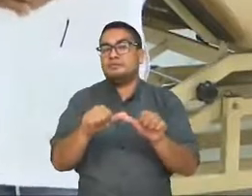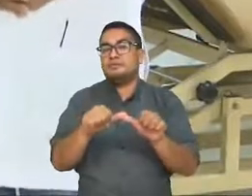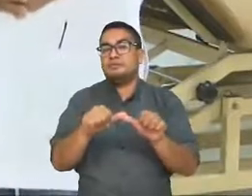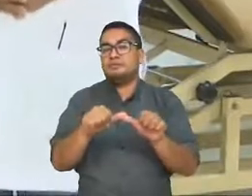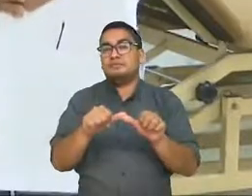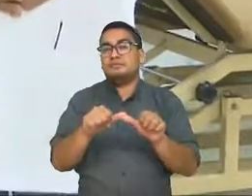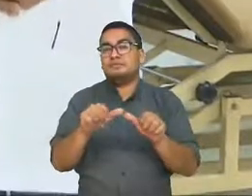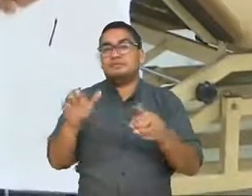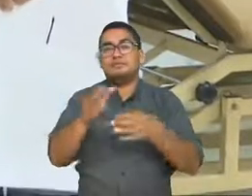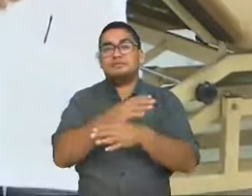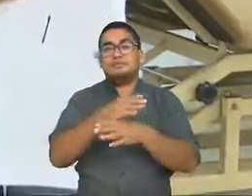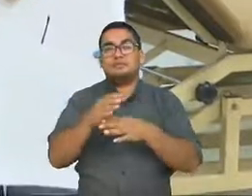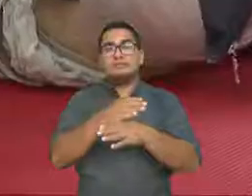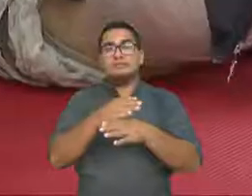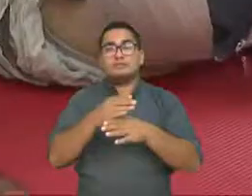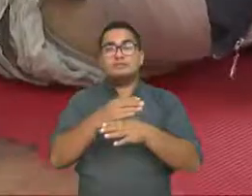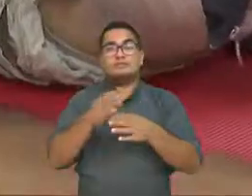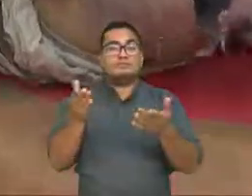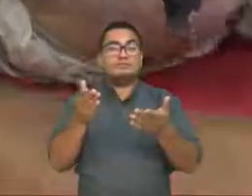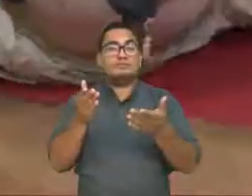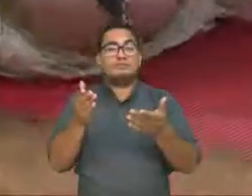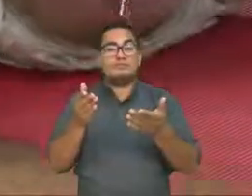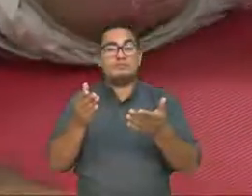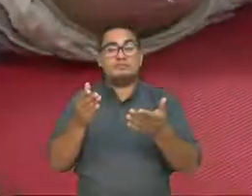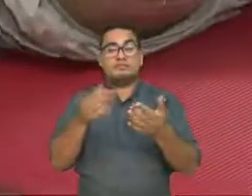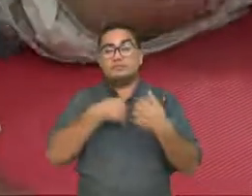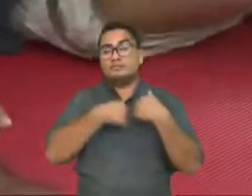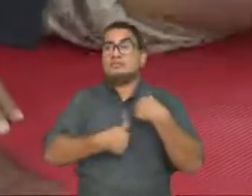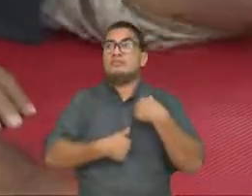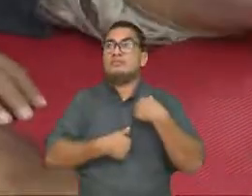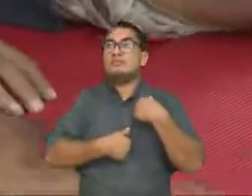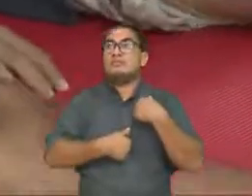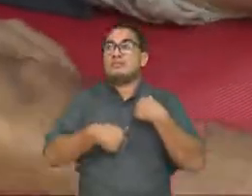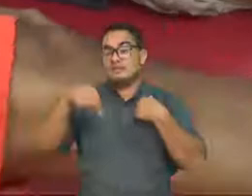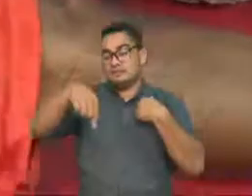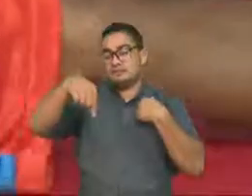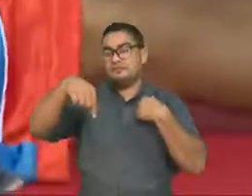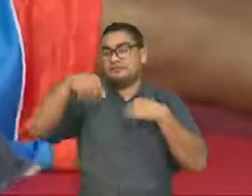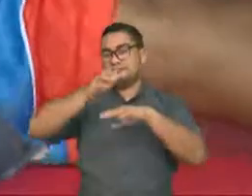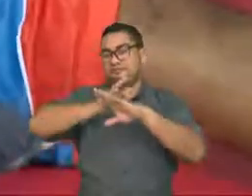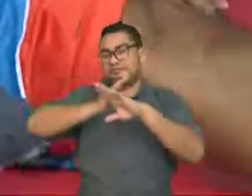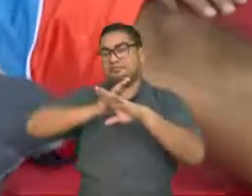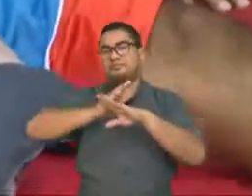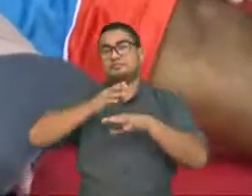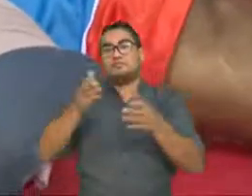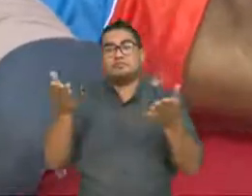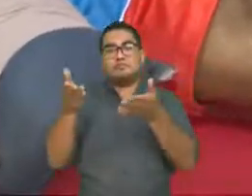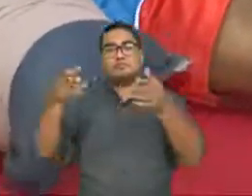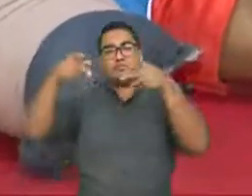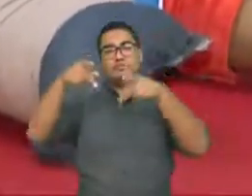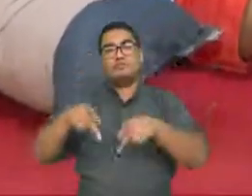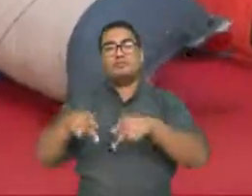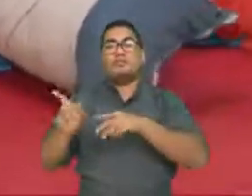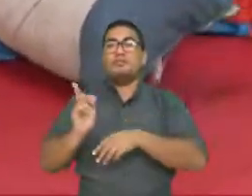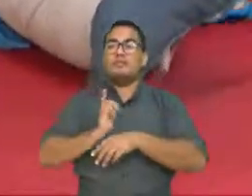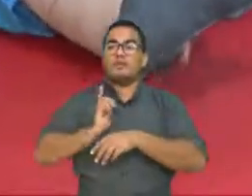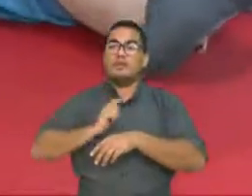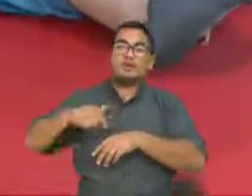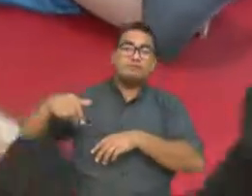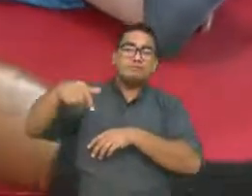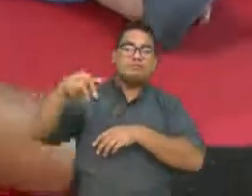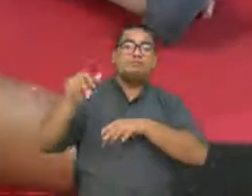cirugía plástica. Entonces aquí es donde nosotros prevenimos todo eso. ¿Cómo el paciente se tiene que mover para